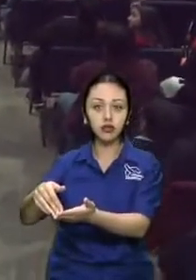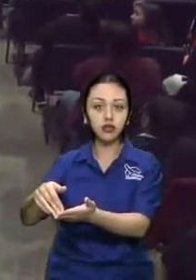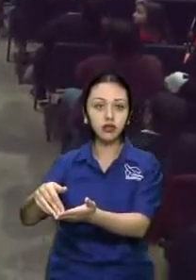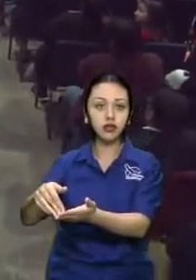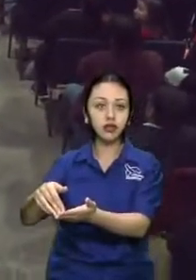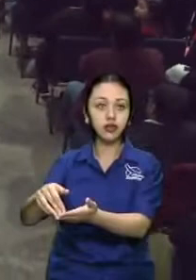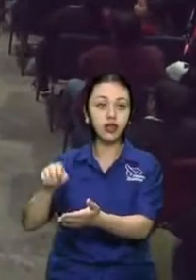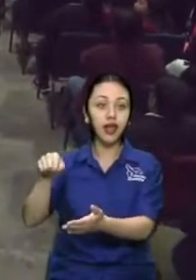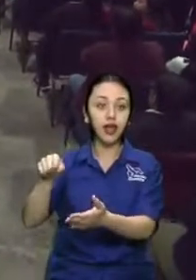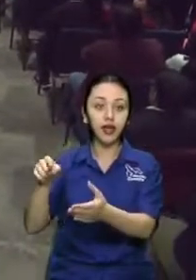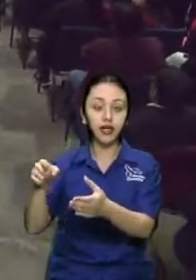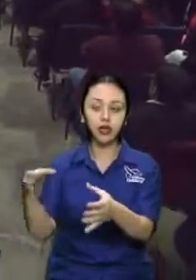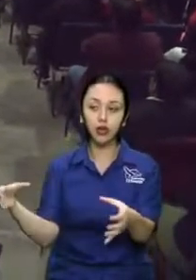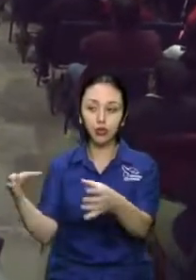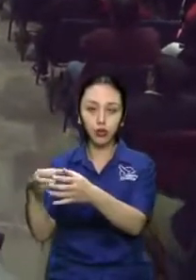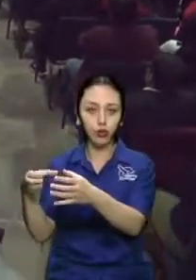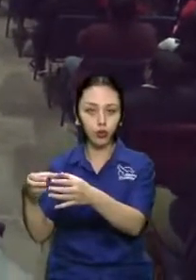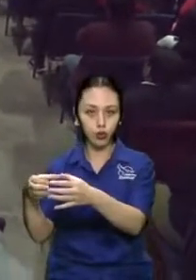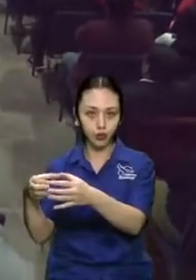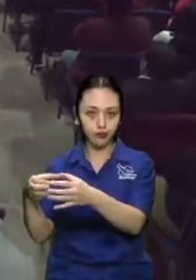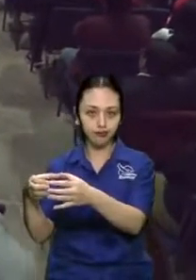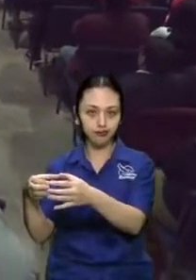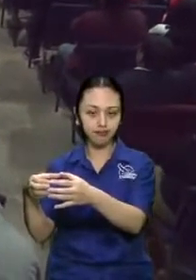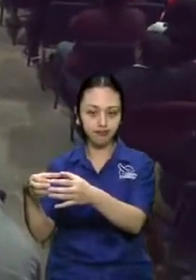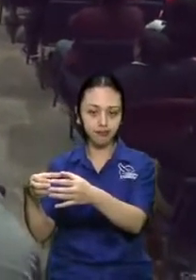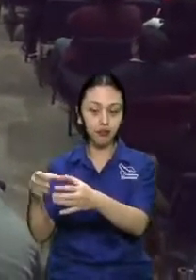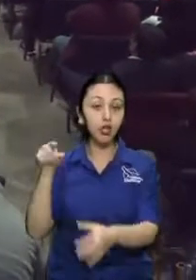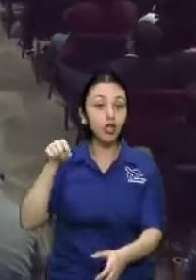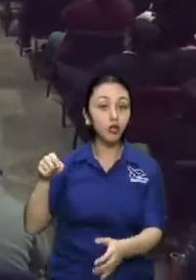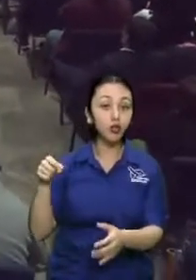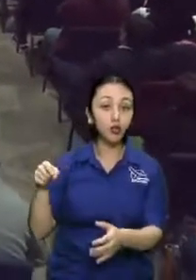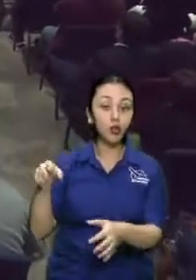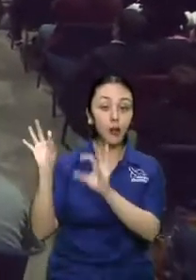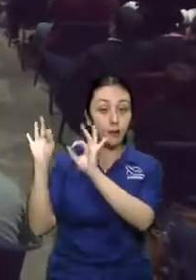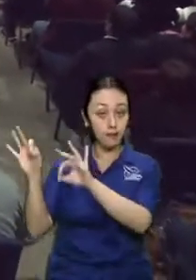ahí se van a juntar las gentes. Ya todo está arreglado, les predicas,